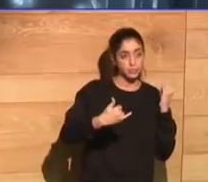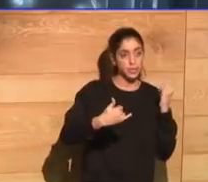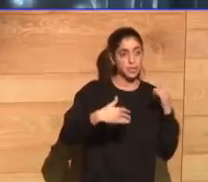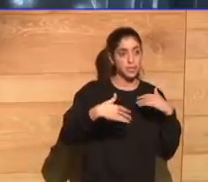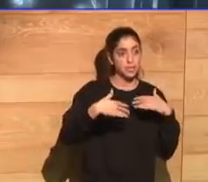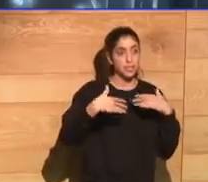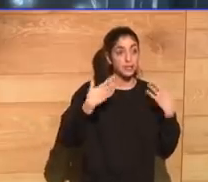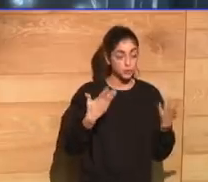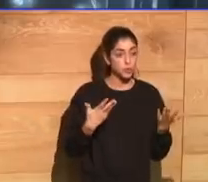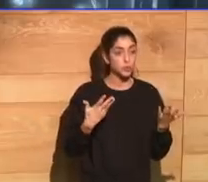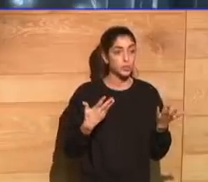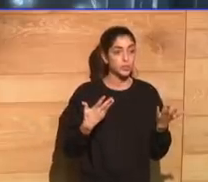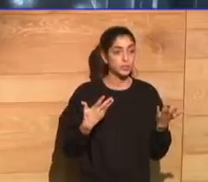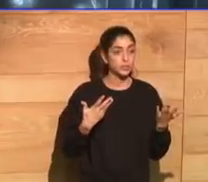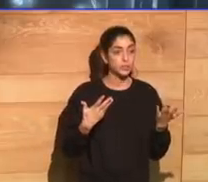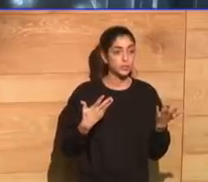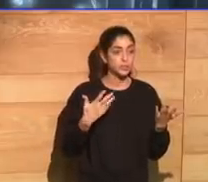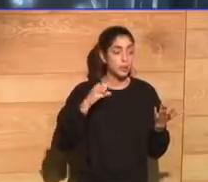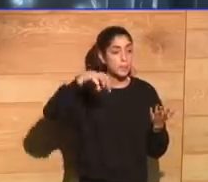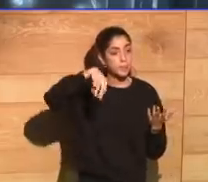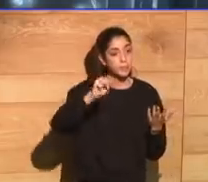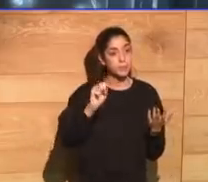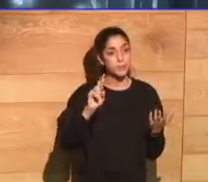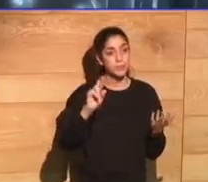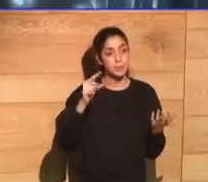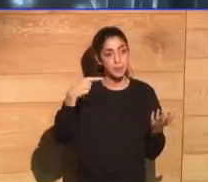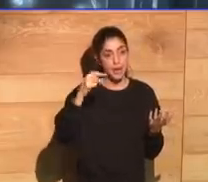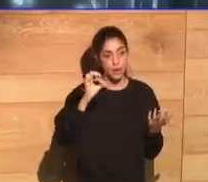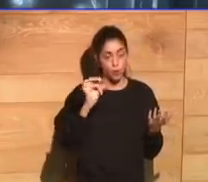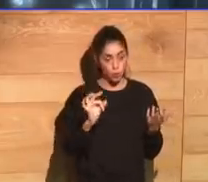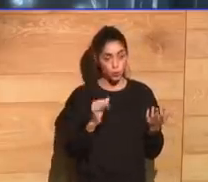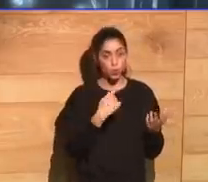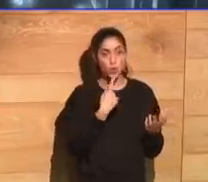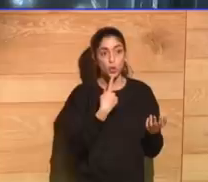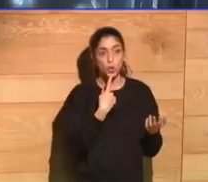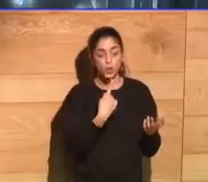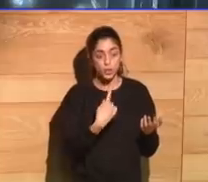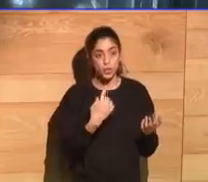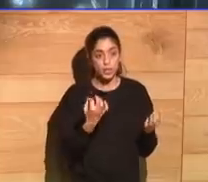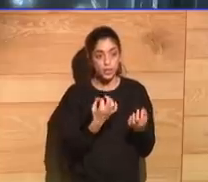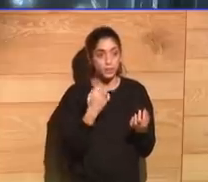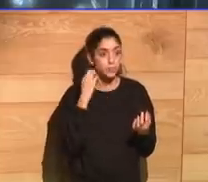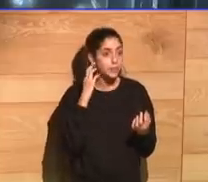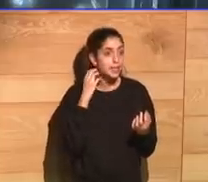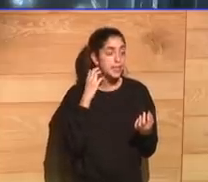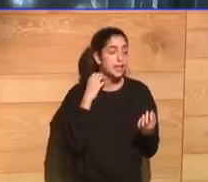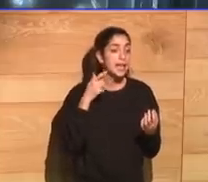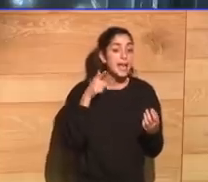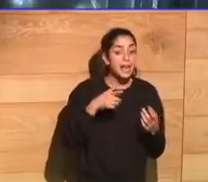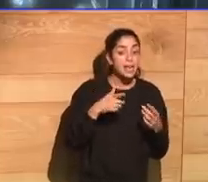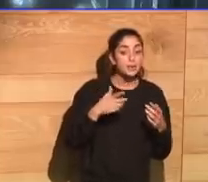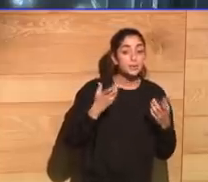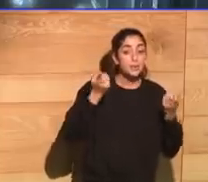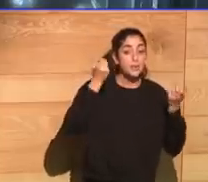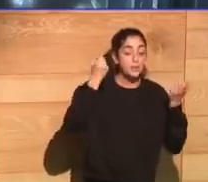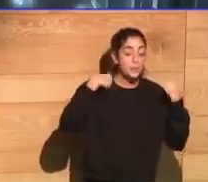cuenta Margot Kidder que, lo voy a citar en sus palabras, Chris, sin salirse del personaje,